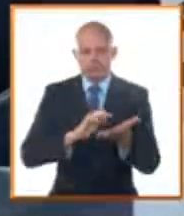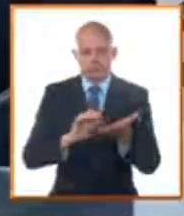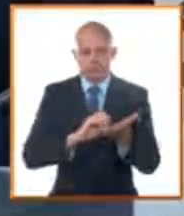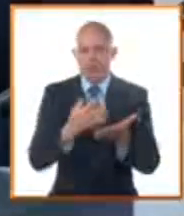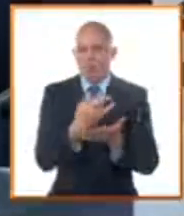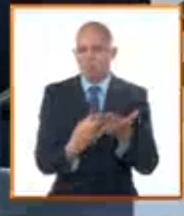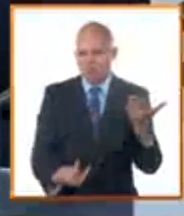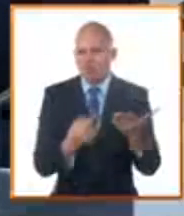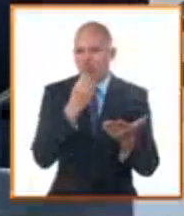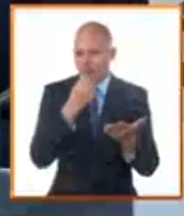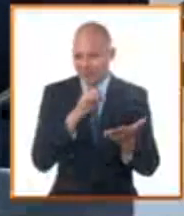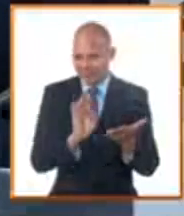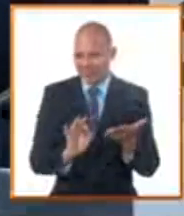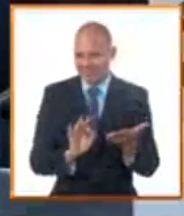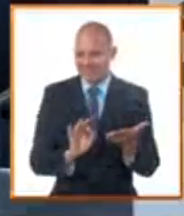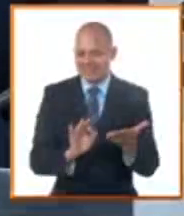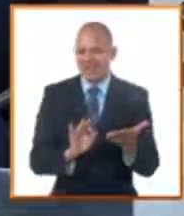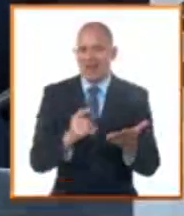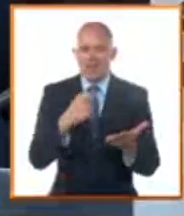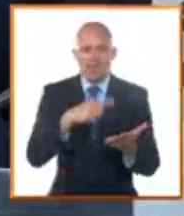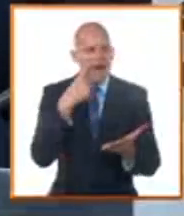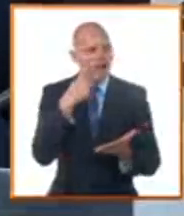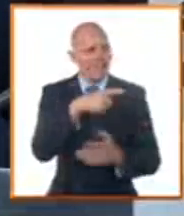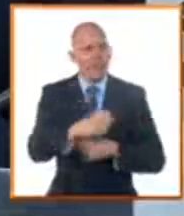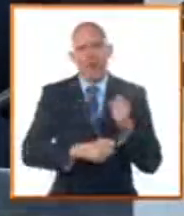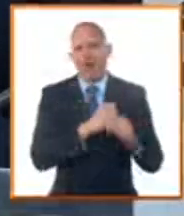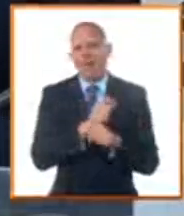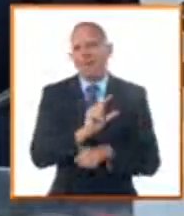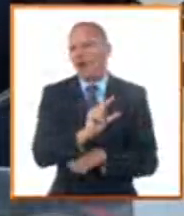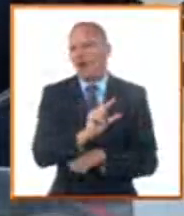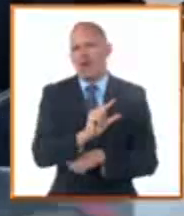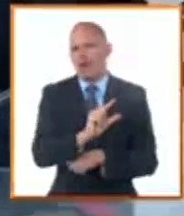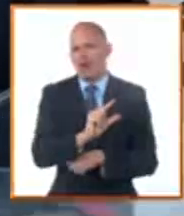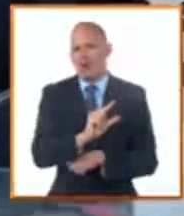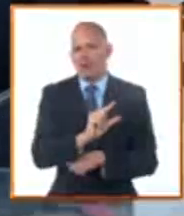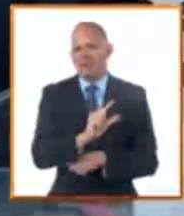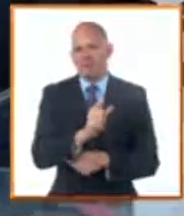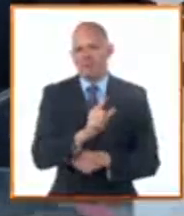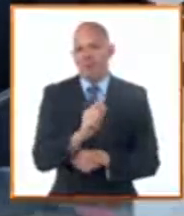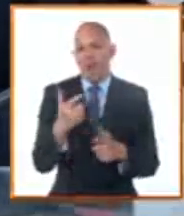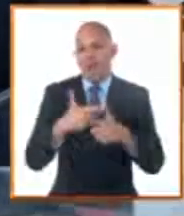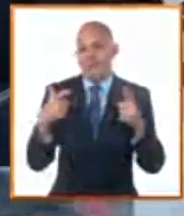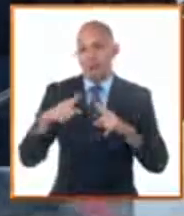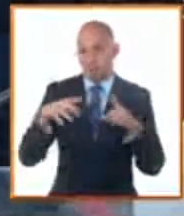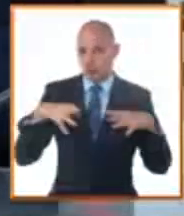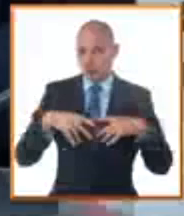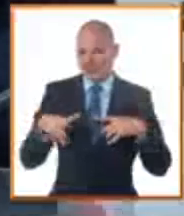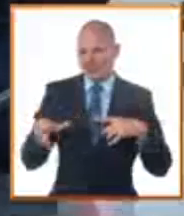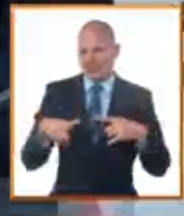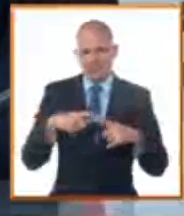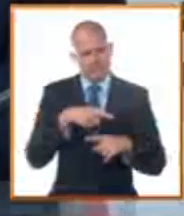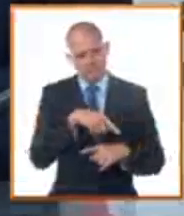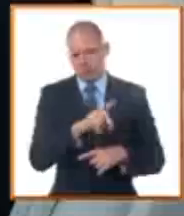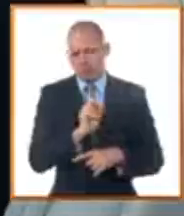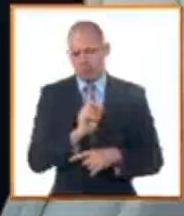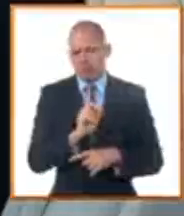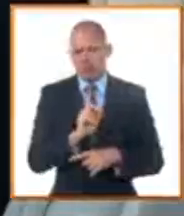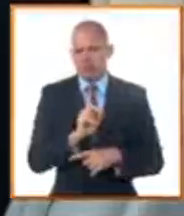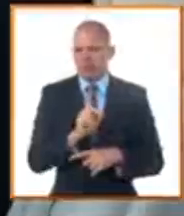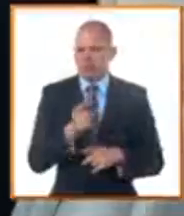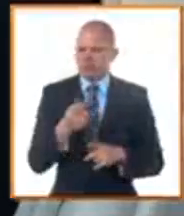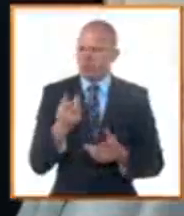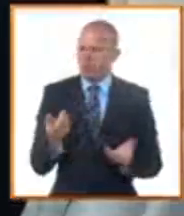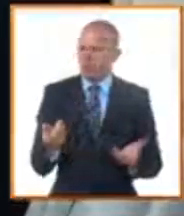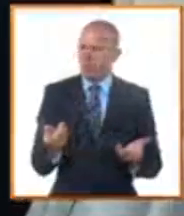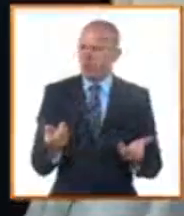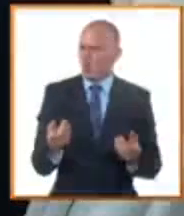estamos satisfechos con los niveles alcanzados en este sector. Hay mucha reserva. Que pareciera contradictorio con un